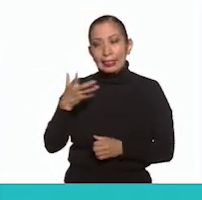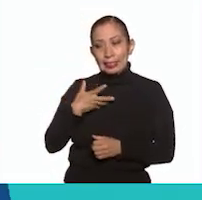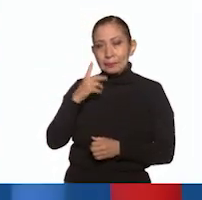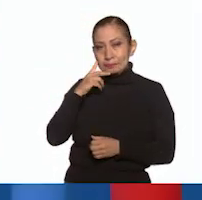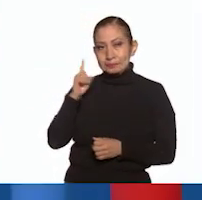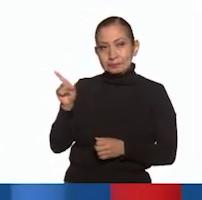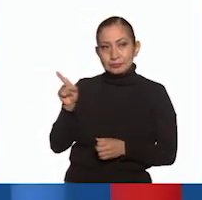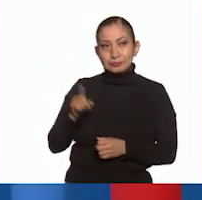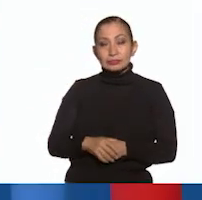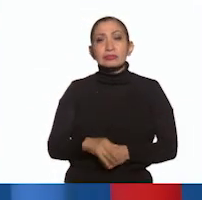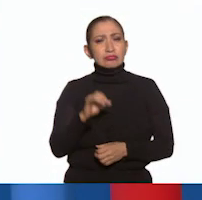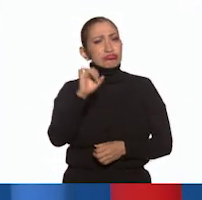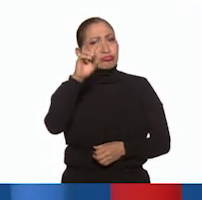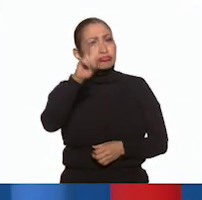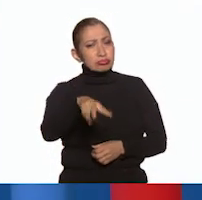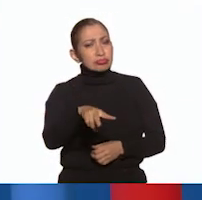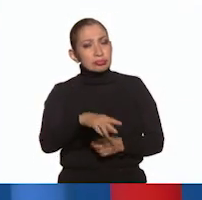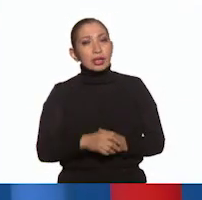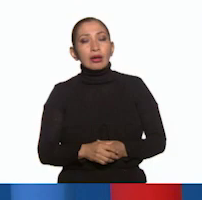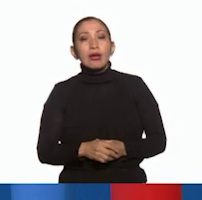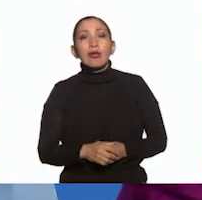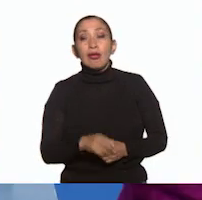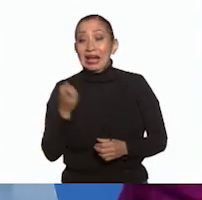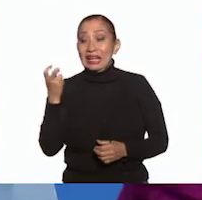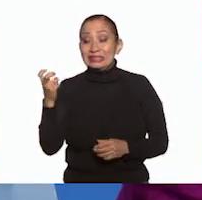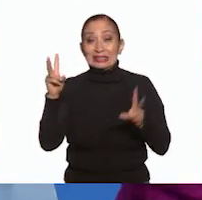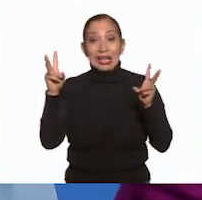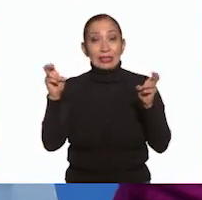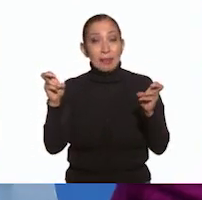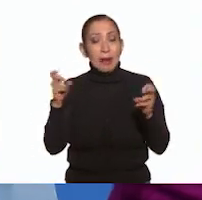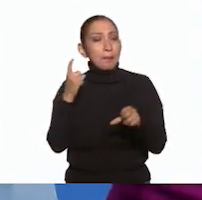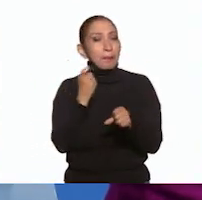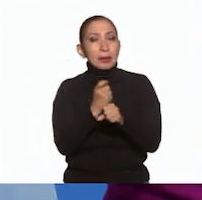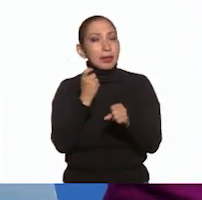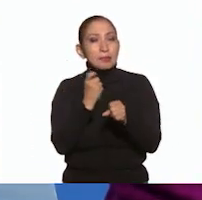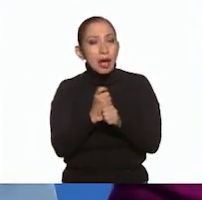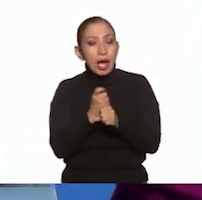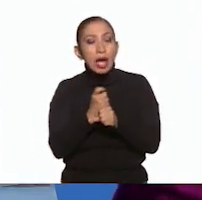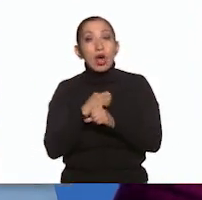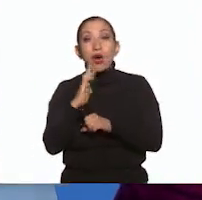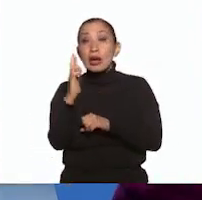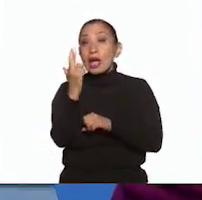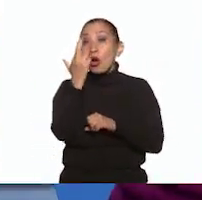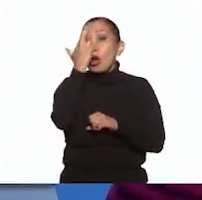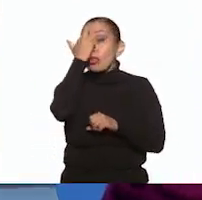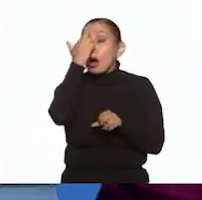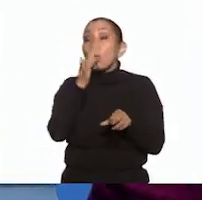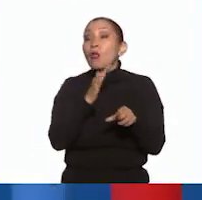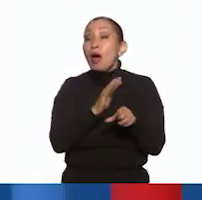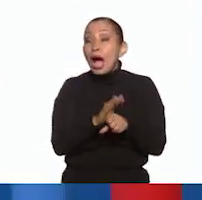aquí. Muy y bien. efectivamente, Larisa, sobre este tema, lo primero que tenemos que recordar